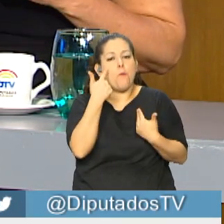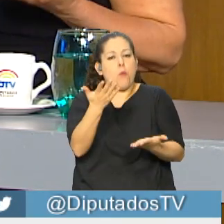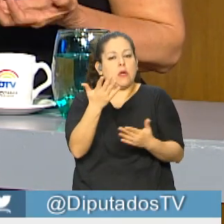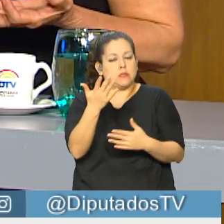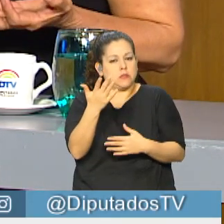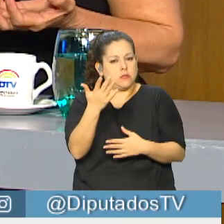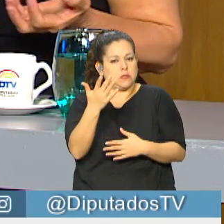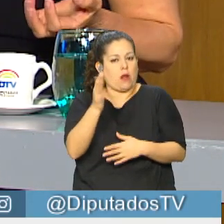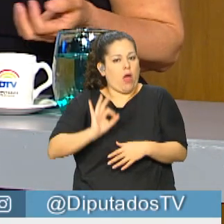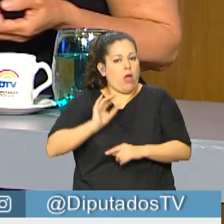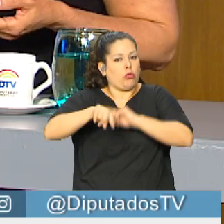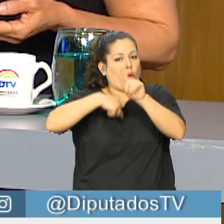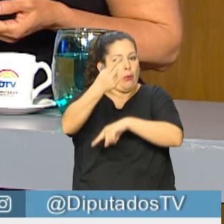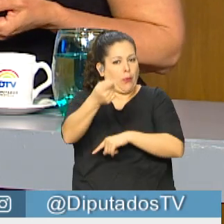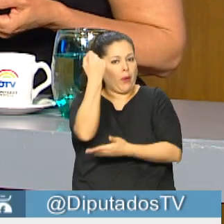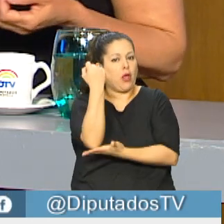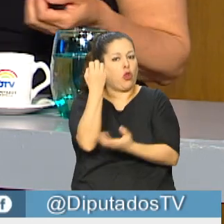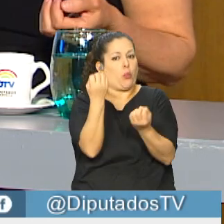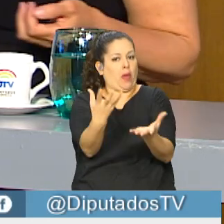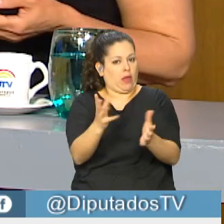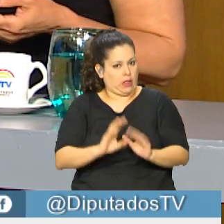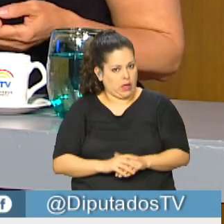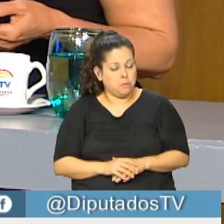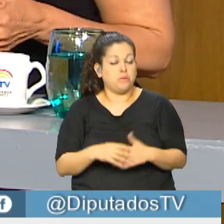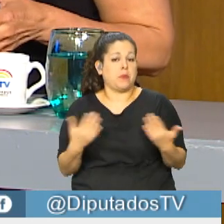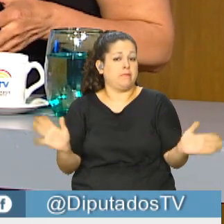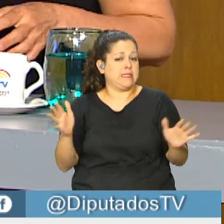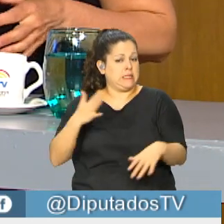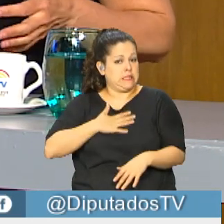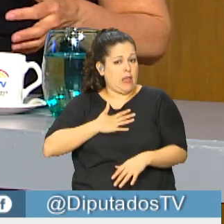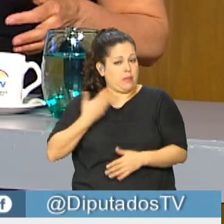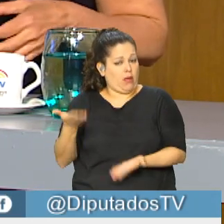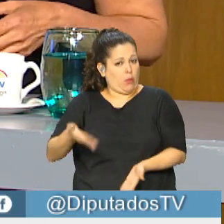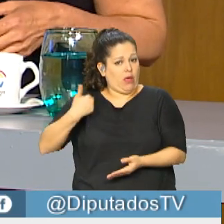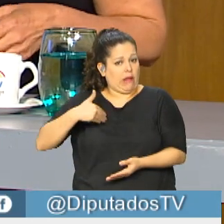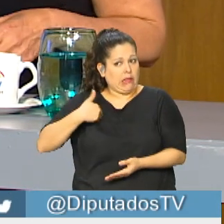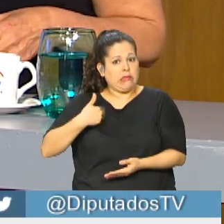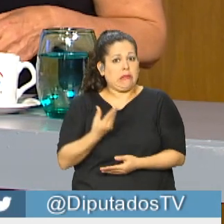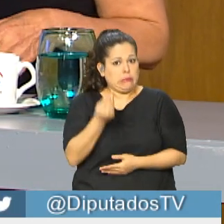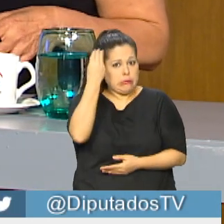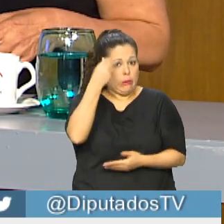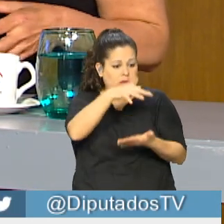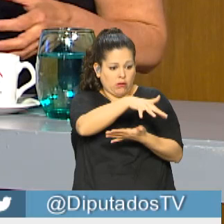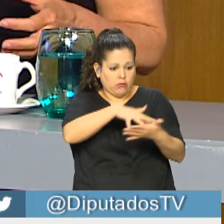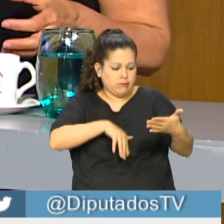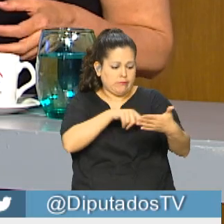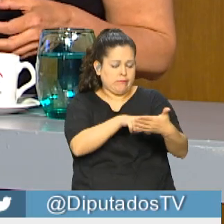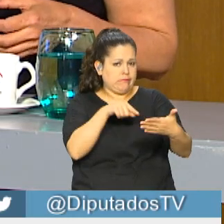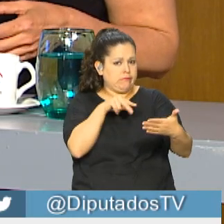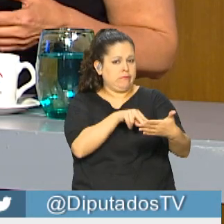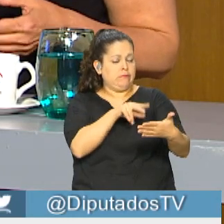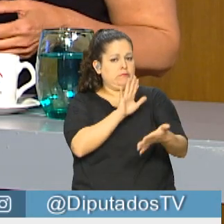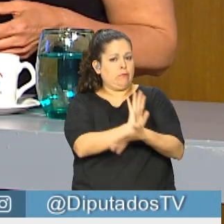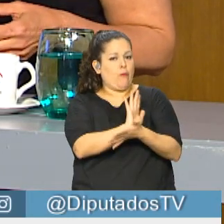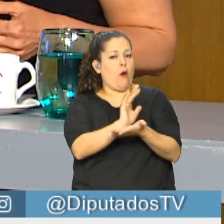a sostener el próximo año. Y en Argentina, lamentablemente, Amanda, lo que tenemos es una foto que a veces sale un poco borrosa respecto de lo